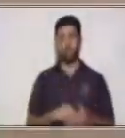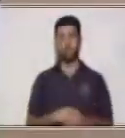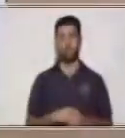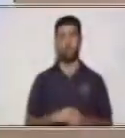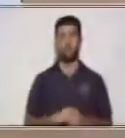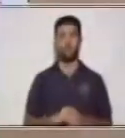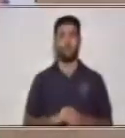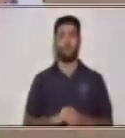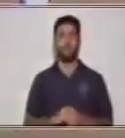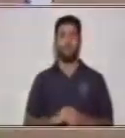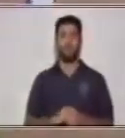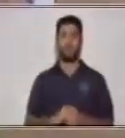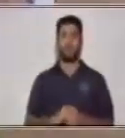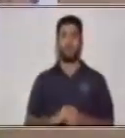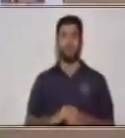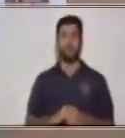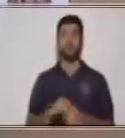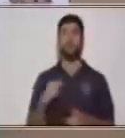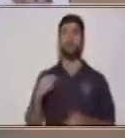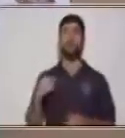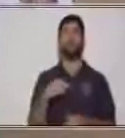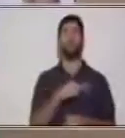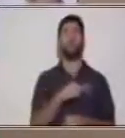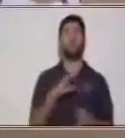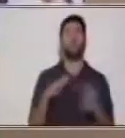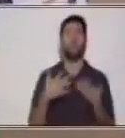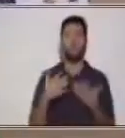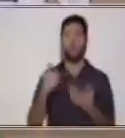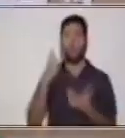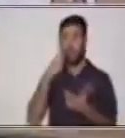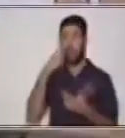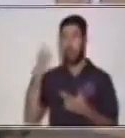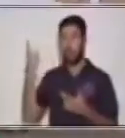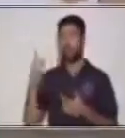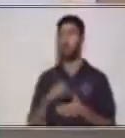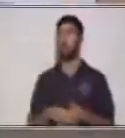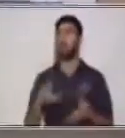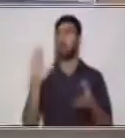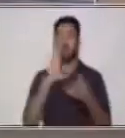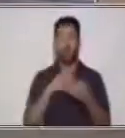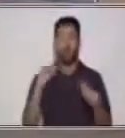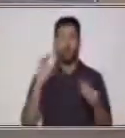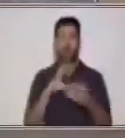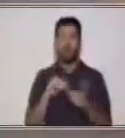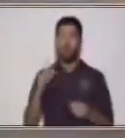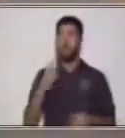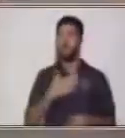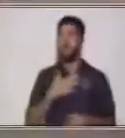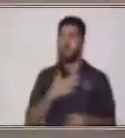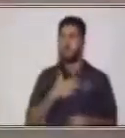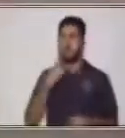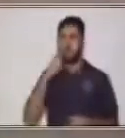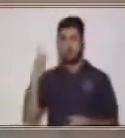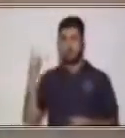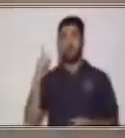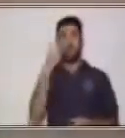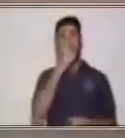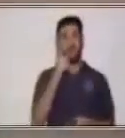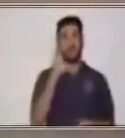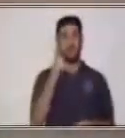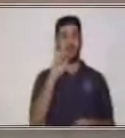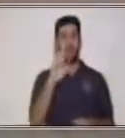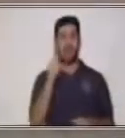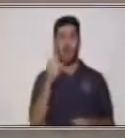y vamos a poner atención. El cuento se llama Sara y el ahorro.